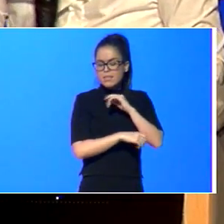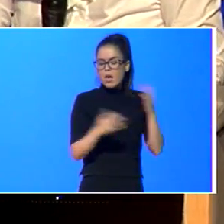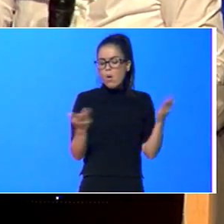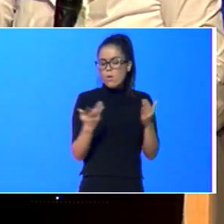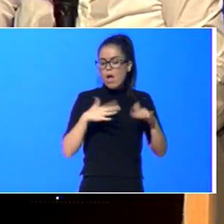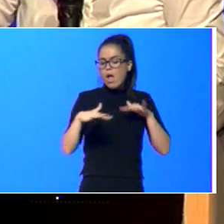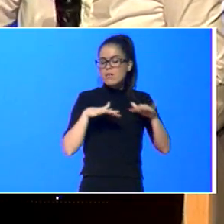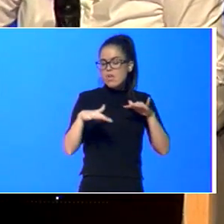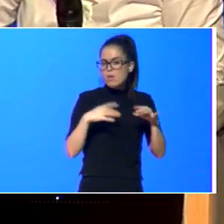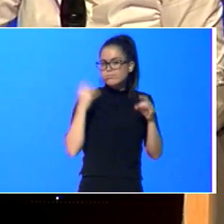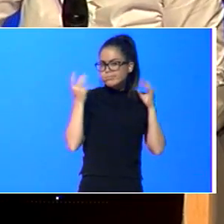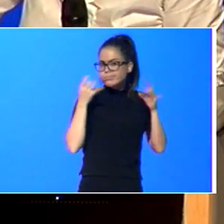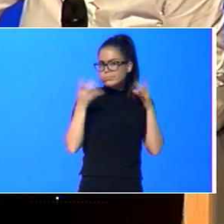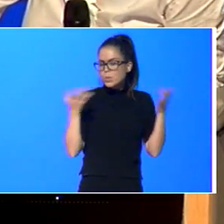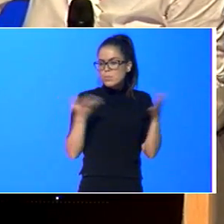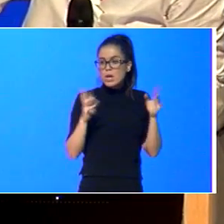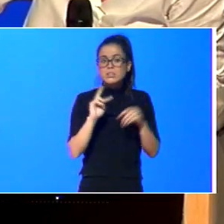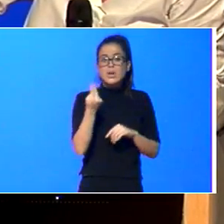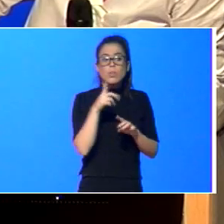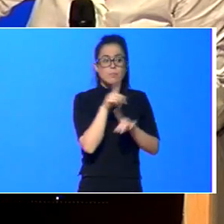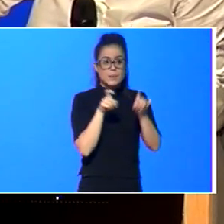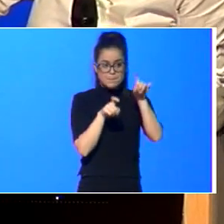estáis haciendo. Bueno. Pasamos a la segunda pregunta, si os parece.